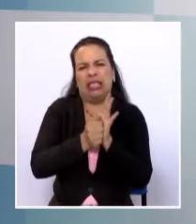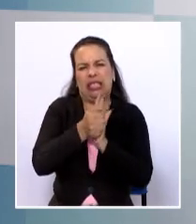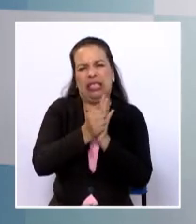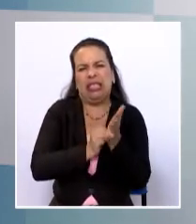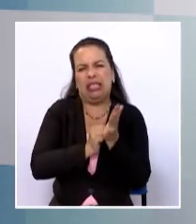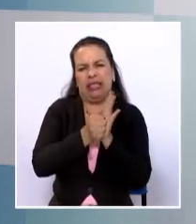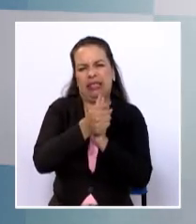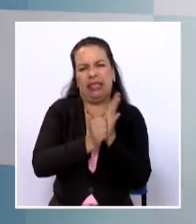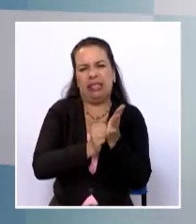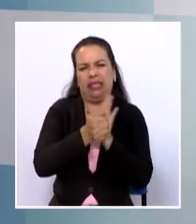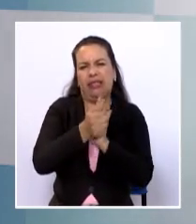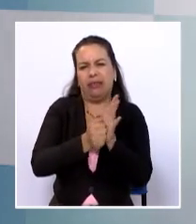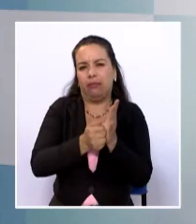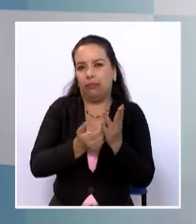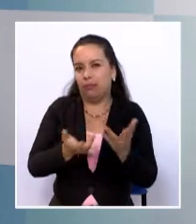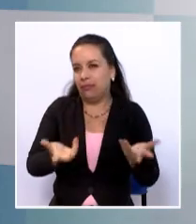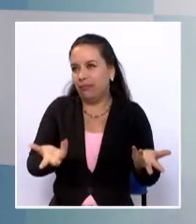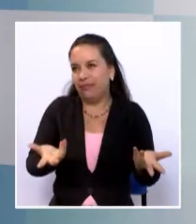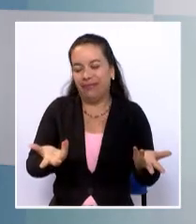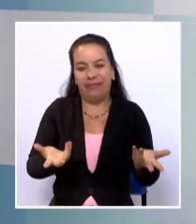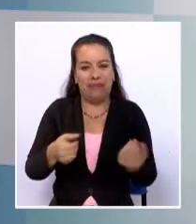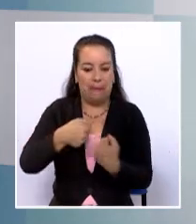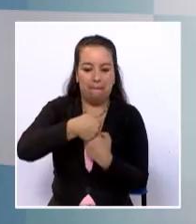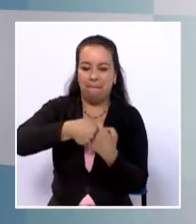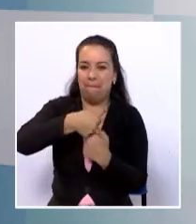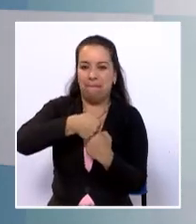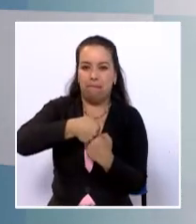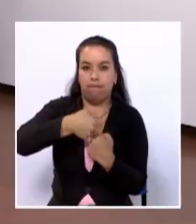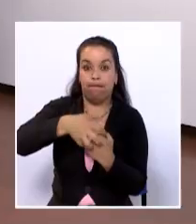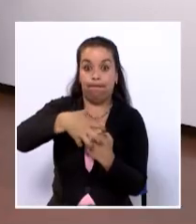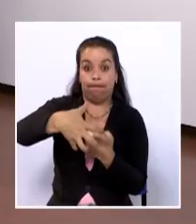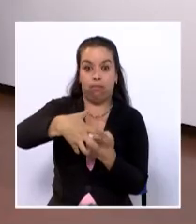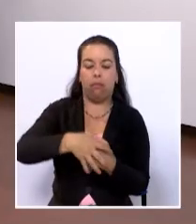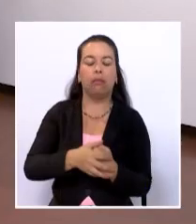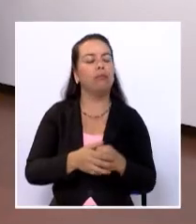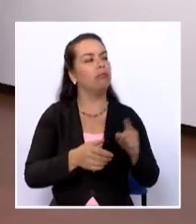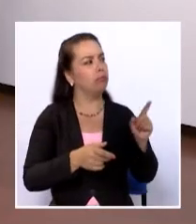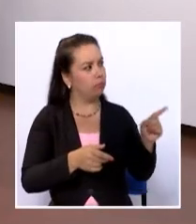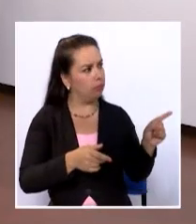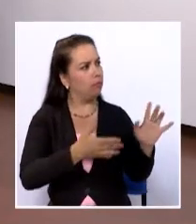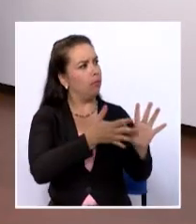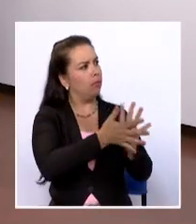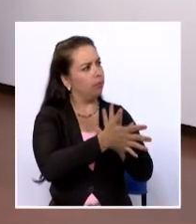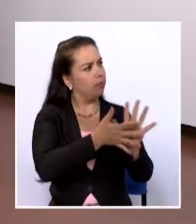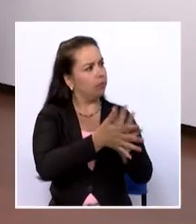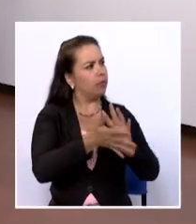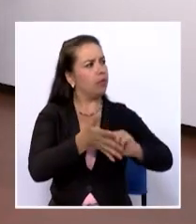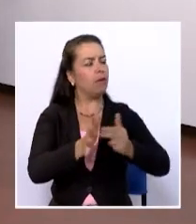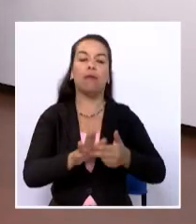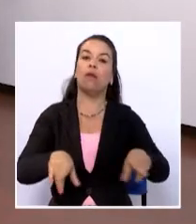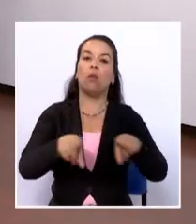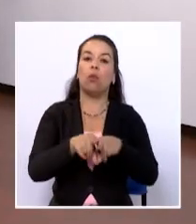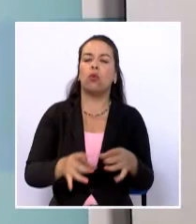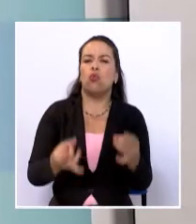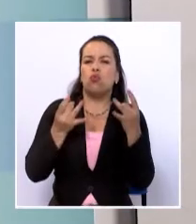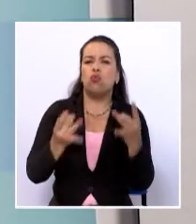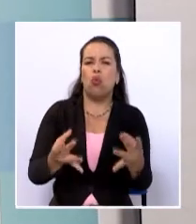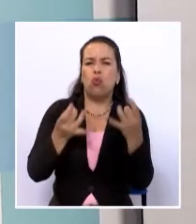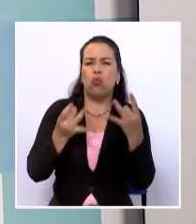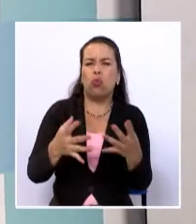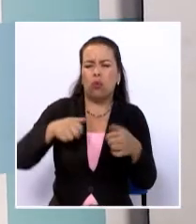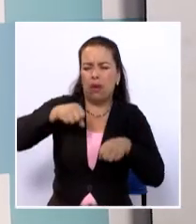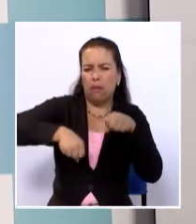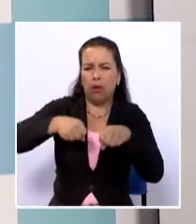cartílago pues obviamente qué va a pasar la rodilla se va a inflamar quiere decir con este doctor que si yo tengo un dolor de rodilla la solución no es tomarme una